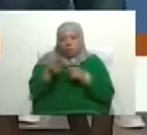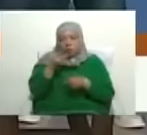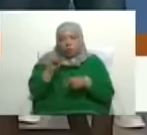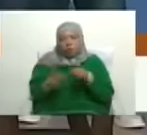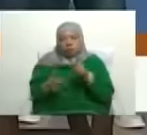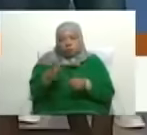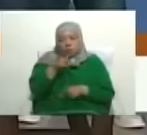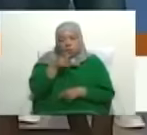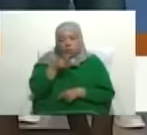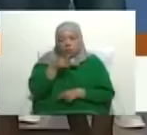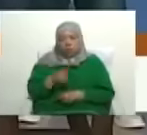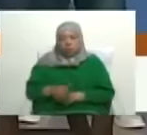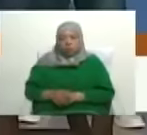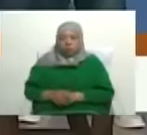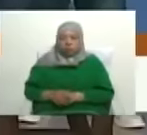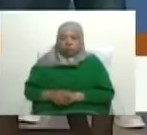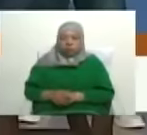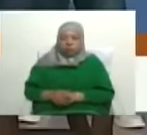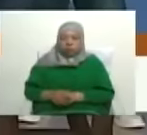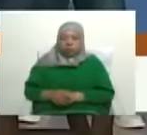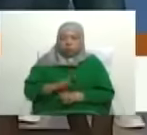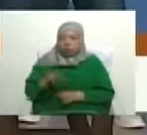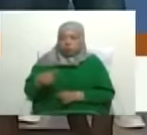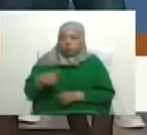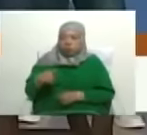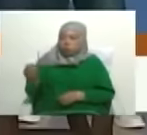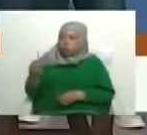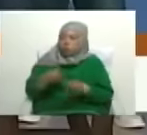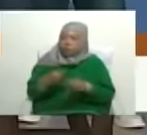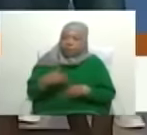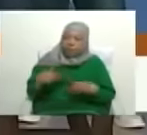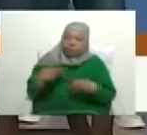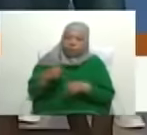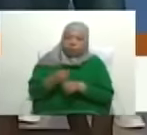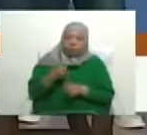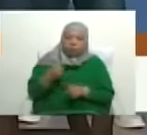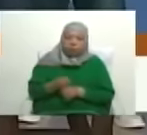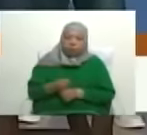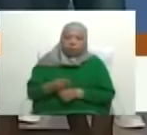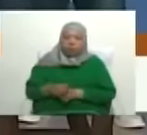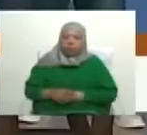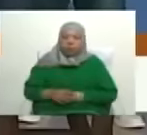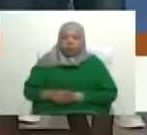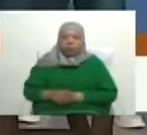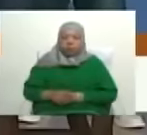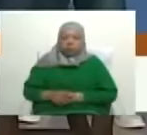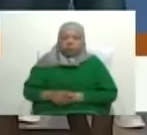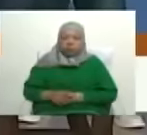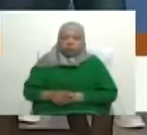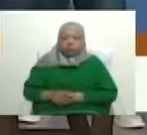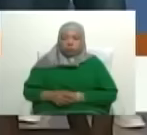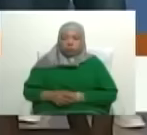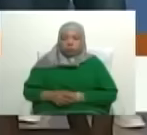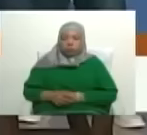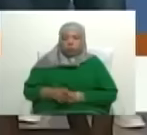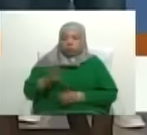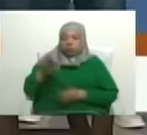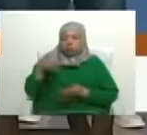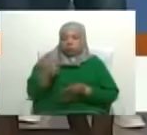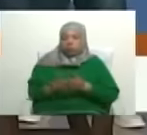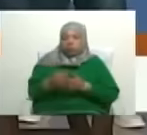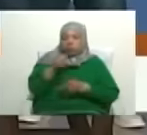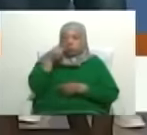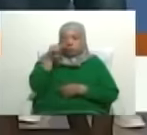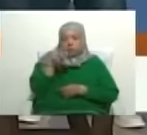menos habernos preguntado. Y nosotros estamos más que dispuestos a mostrar las pruebas, los testimonios, las confesiones,